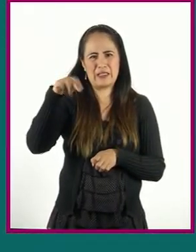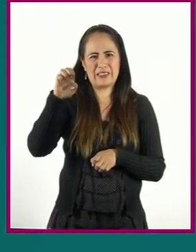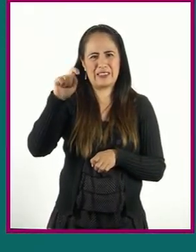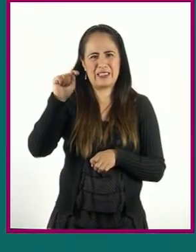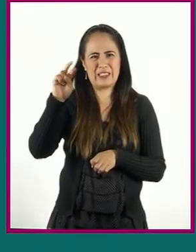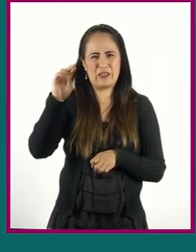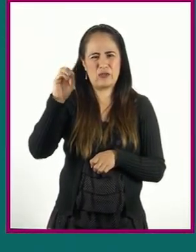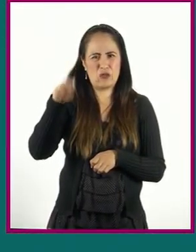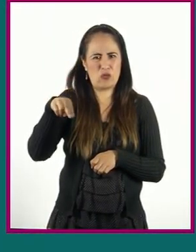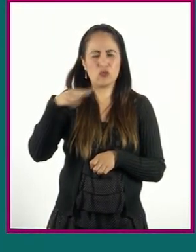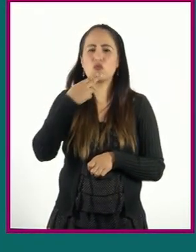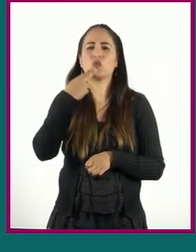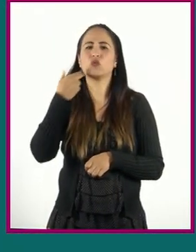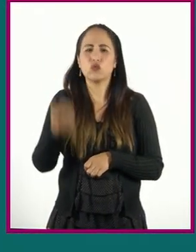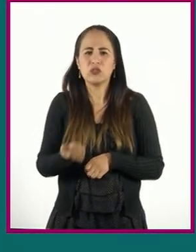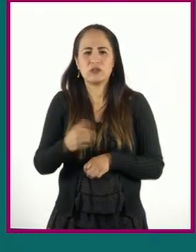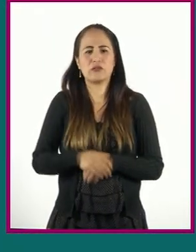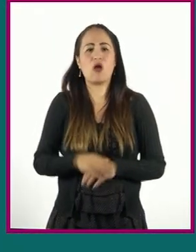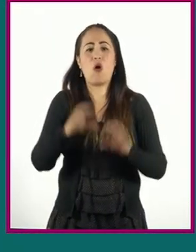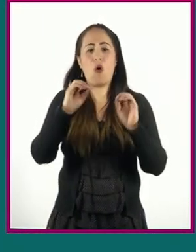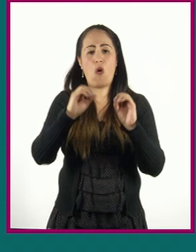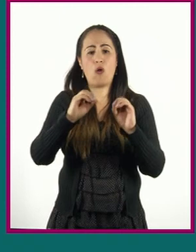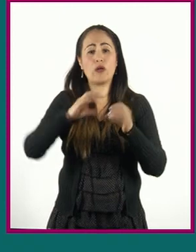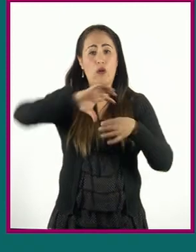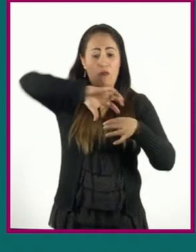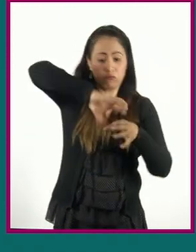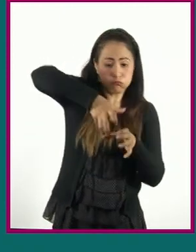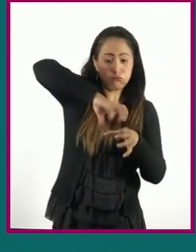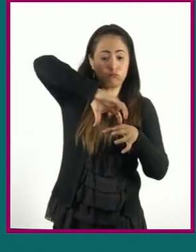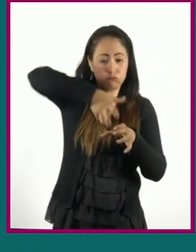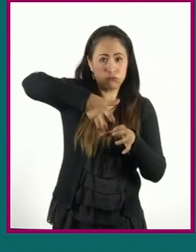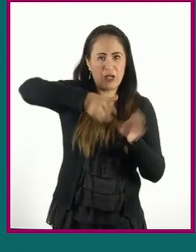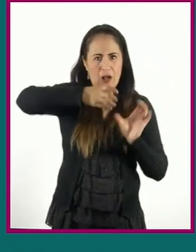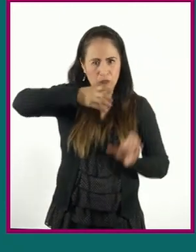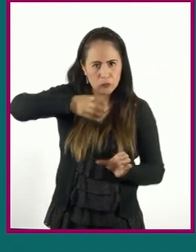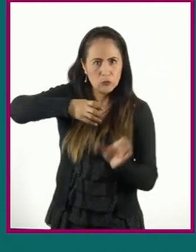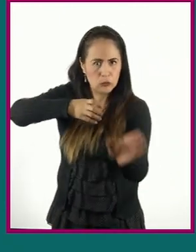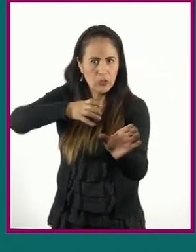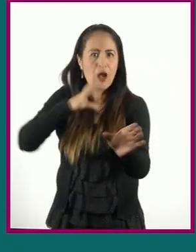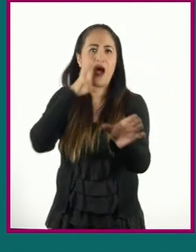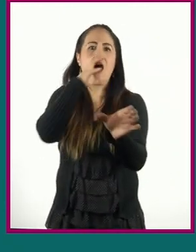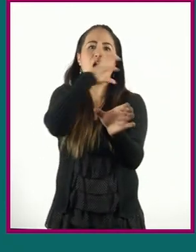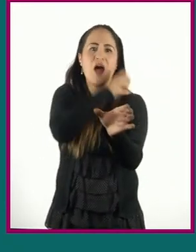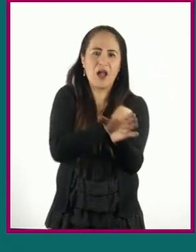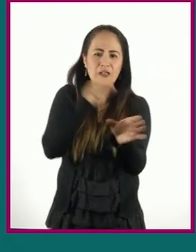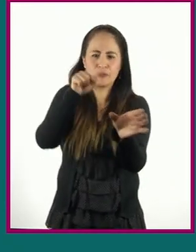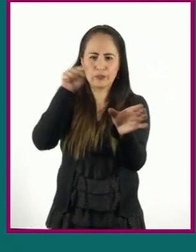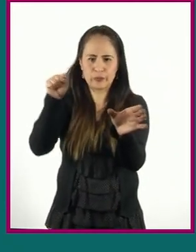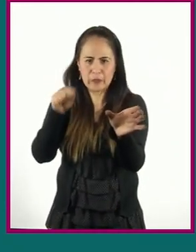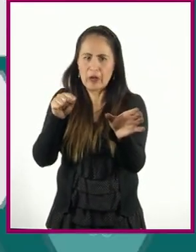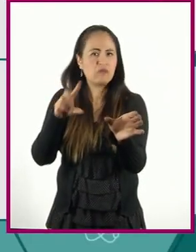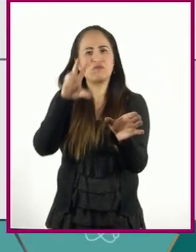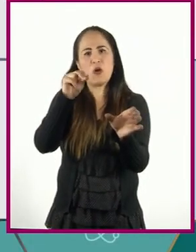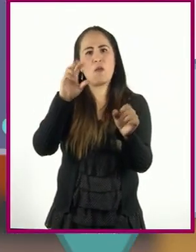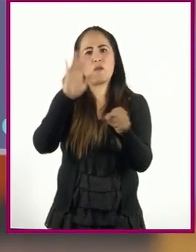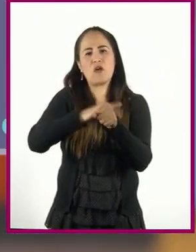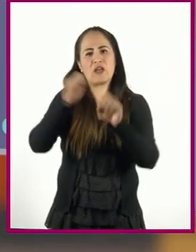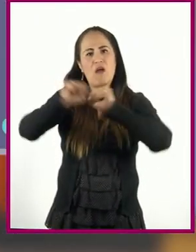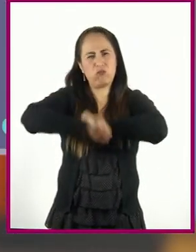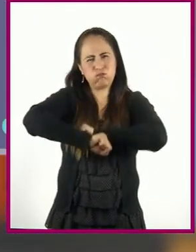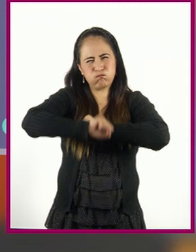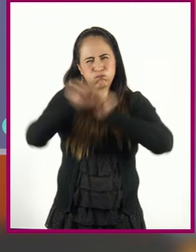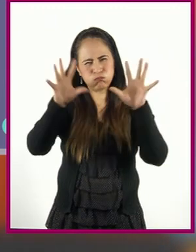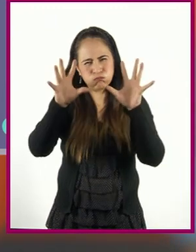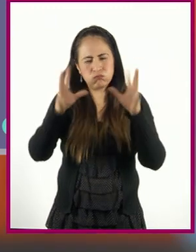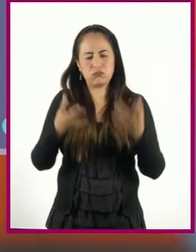nunca se deben calentar alimentos en frascos o recipientes sellados, ya que puede llegar a estallar. También